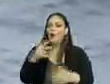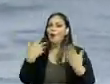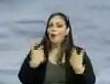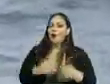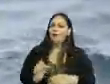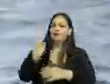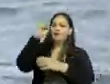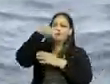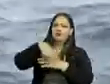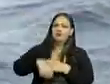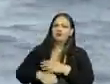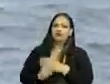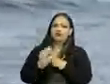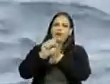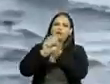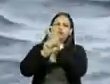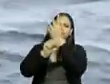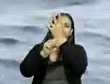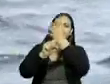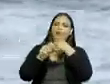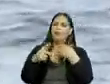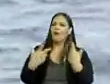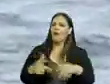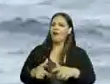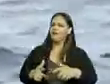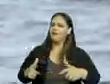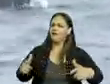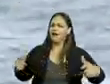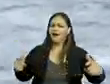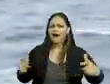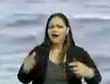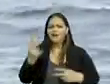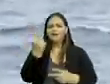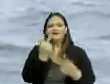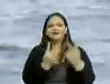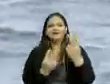aguas. Informó Adriana Méndez.